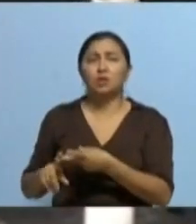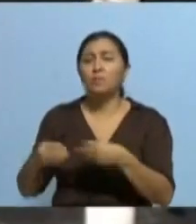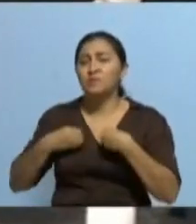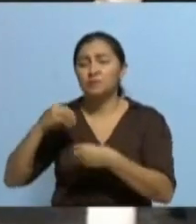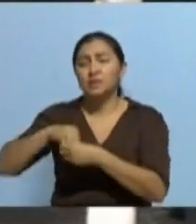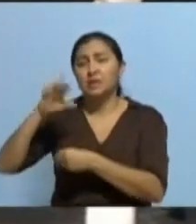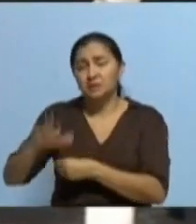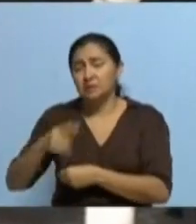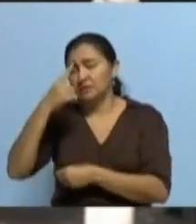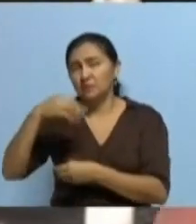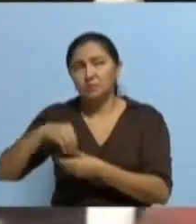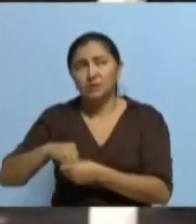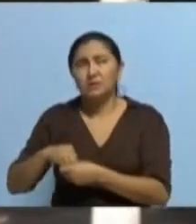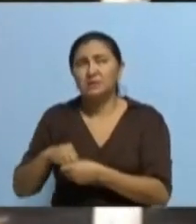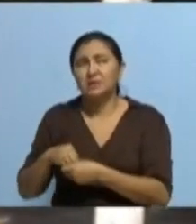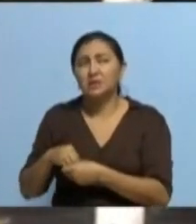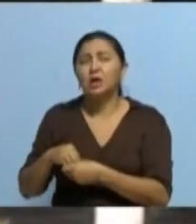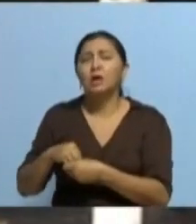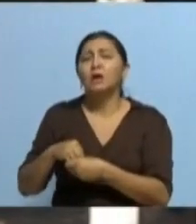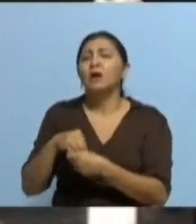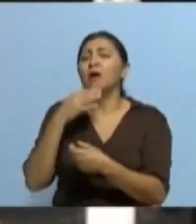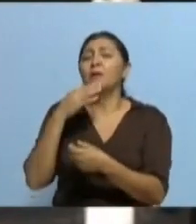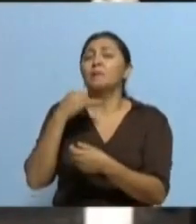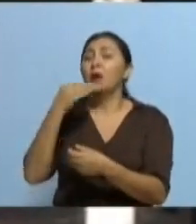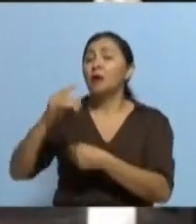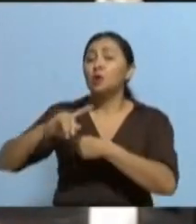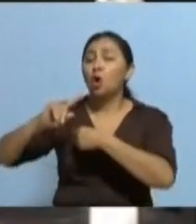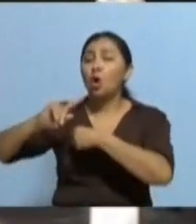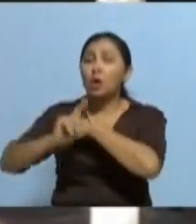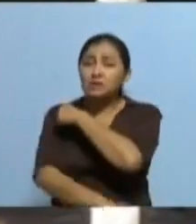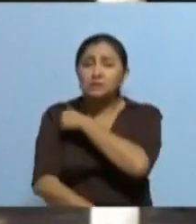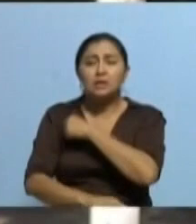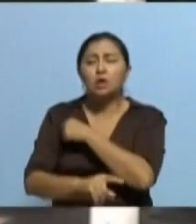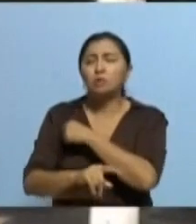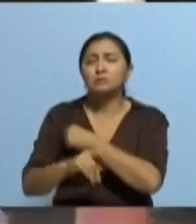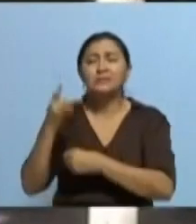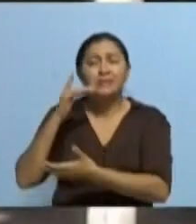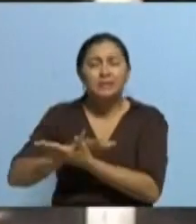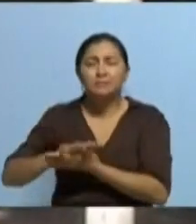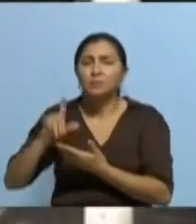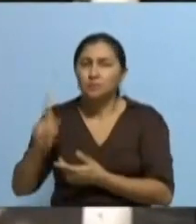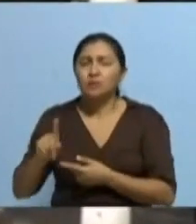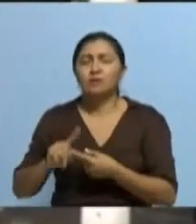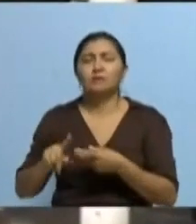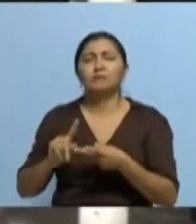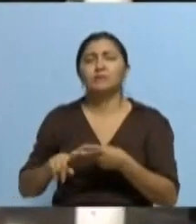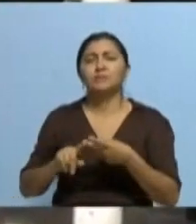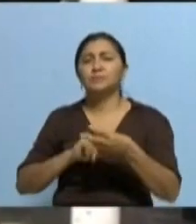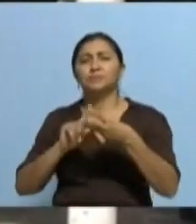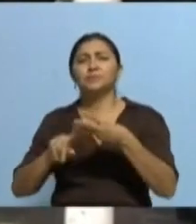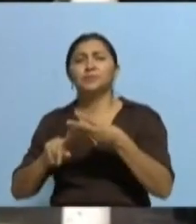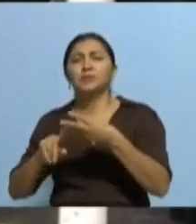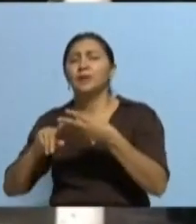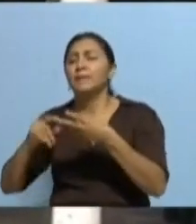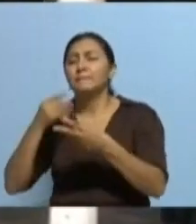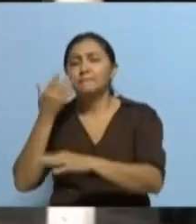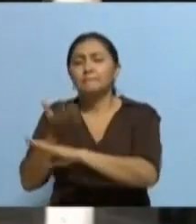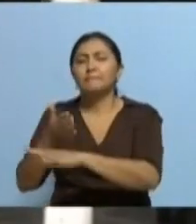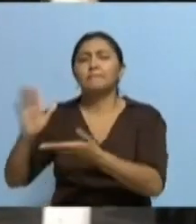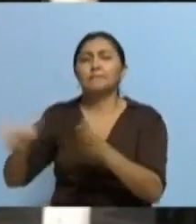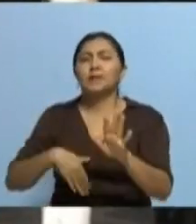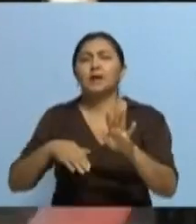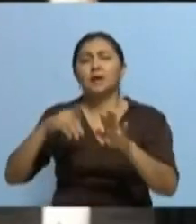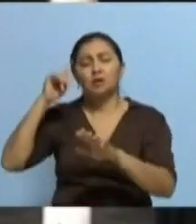inmerso en las inhabilidades de las que habla la ley, presentar un plan de gobierno ante la